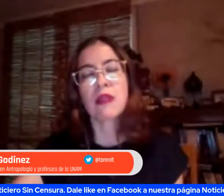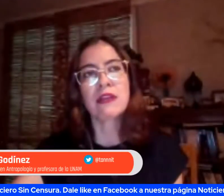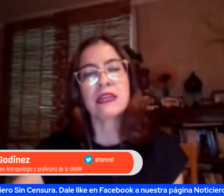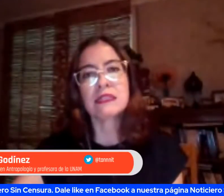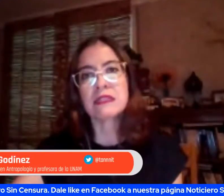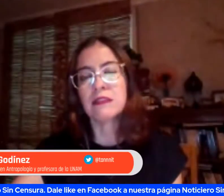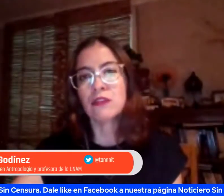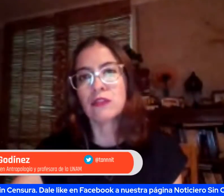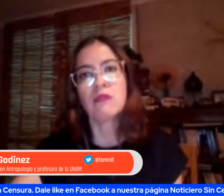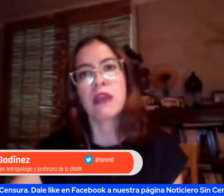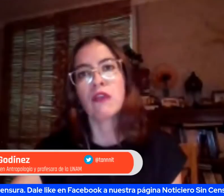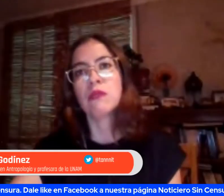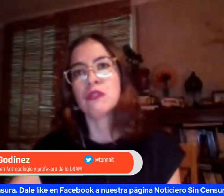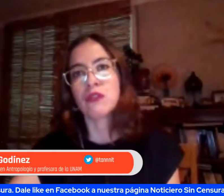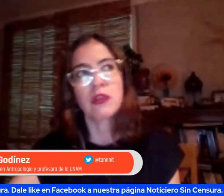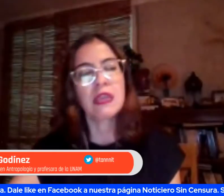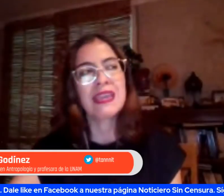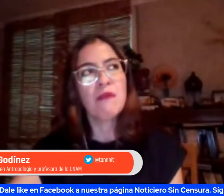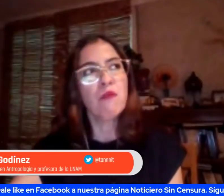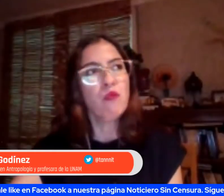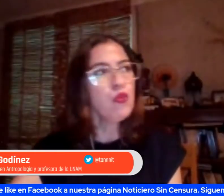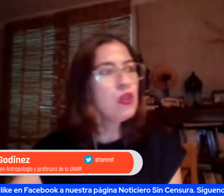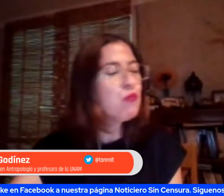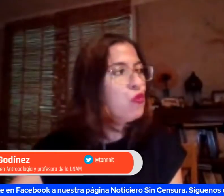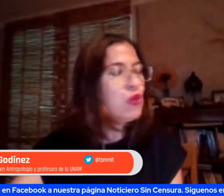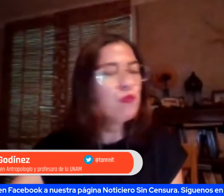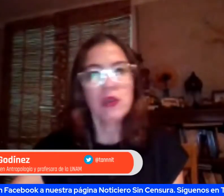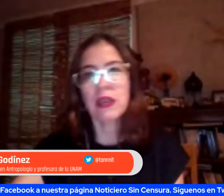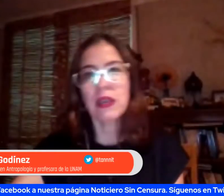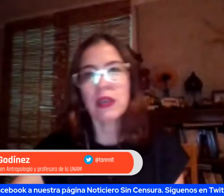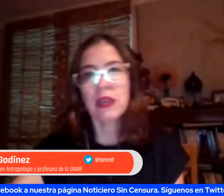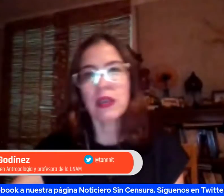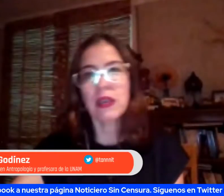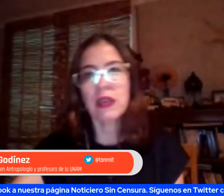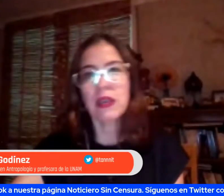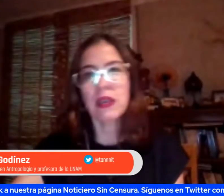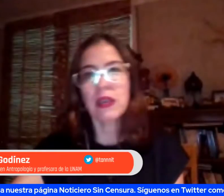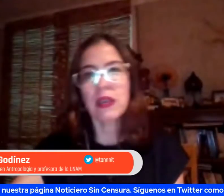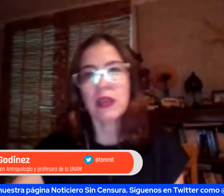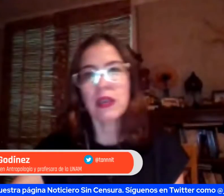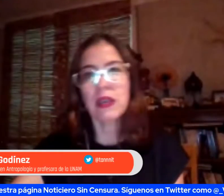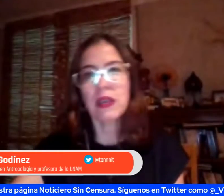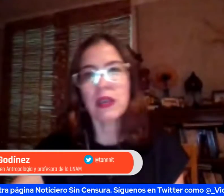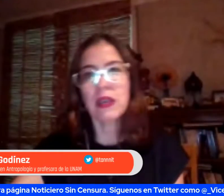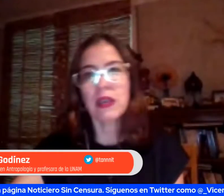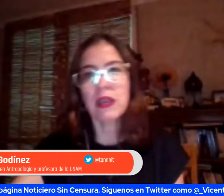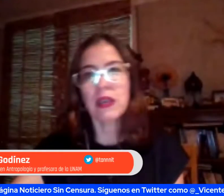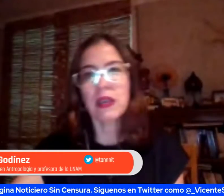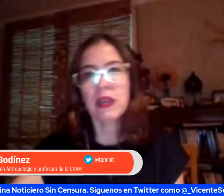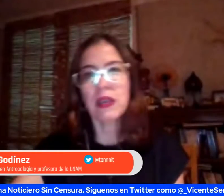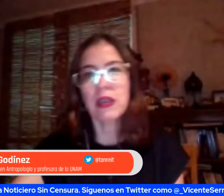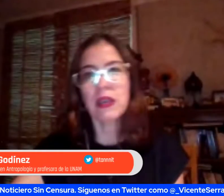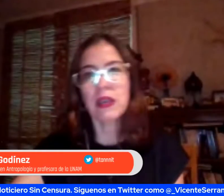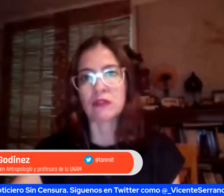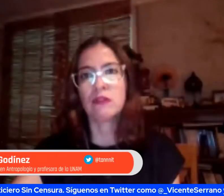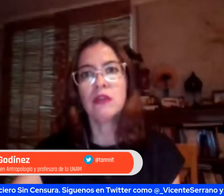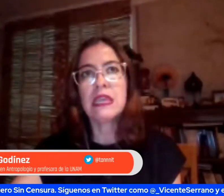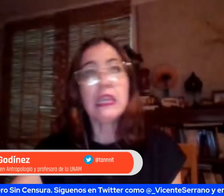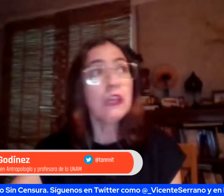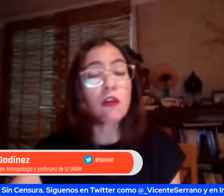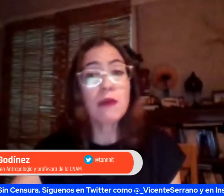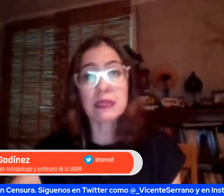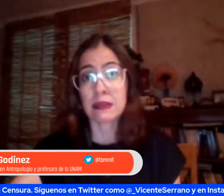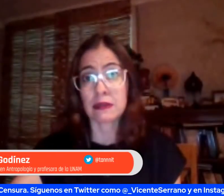porque López Obrador en ese sentido tiene una convicción muy, muy, muy clara, tiene principios muy férreos al